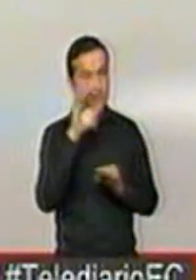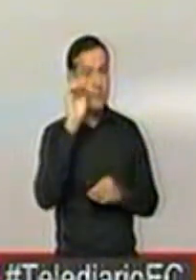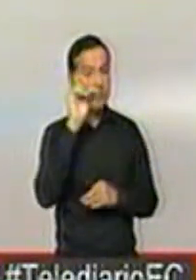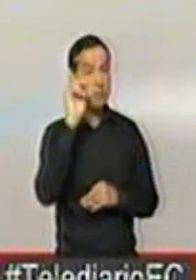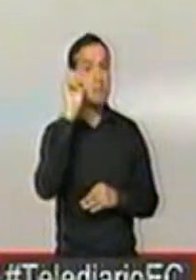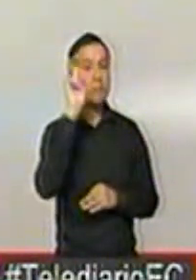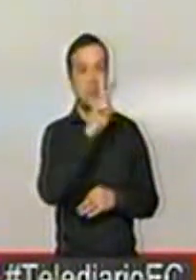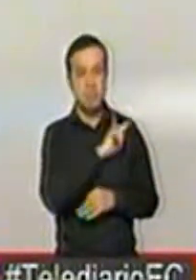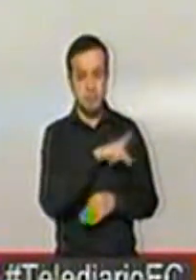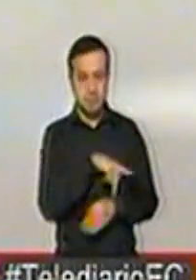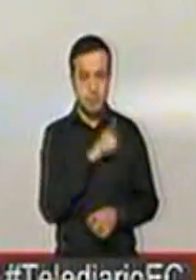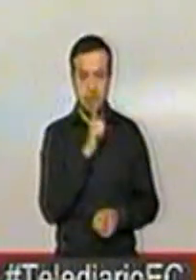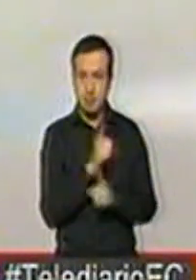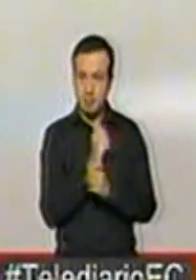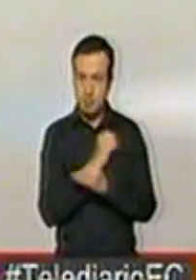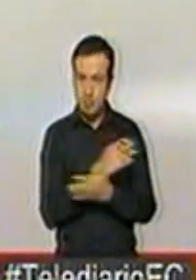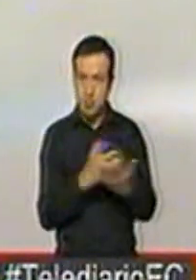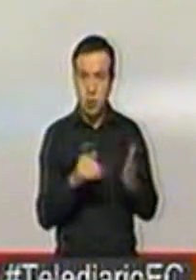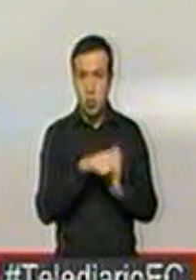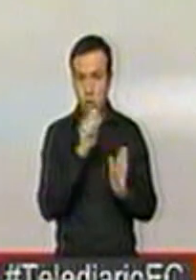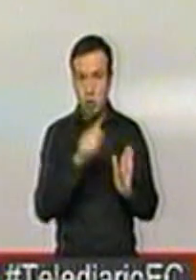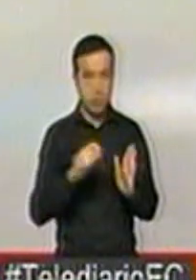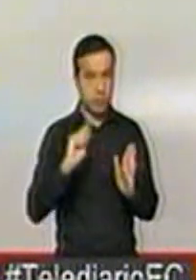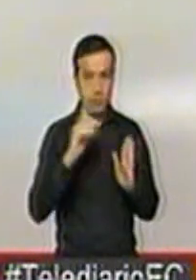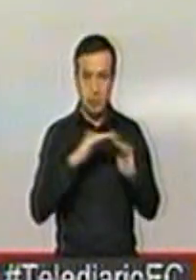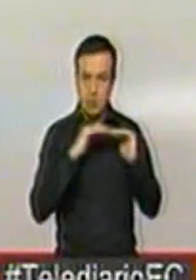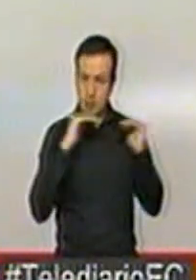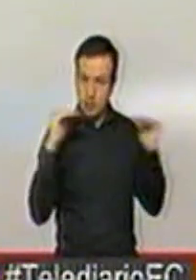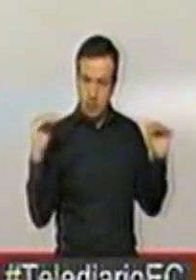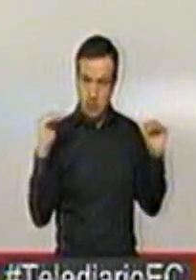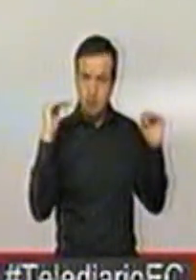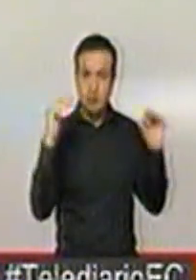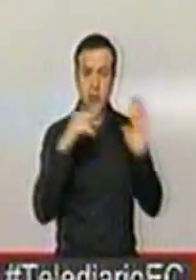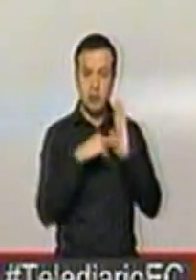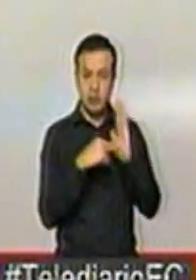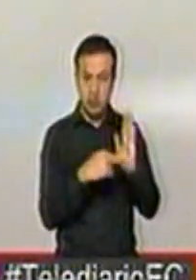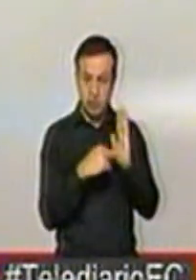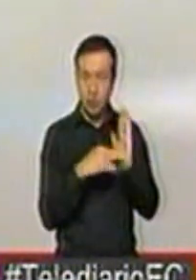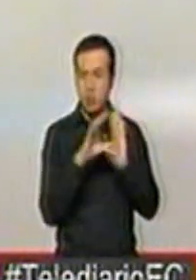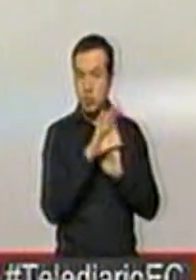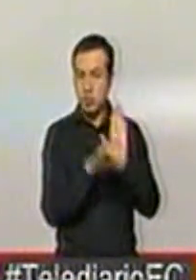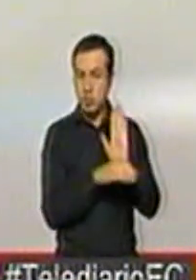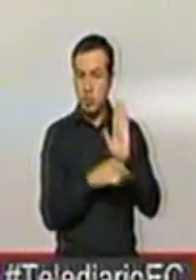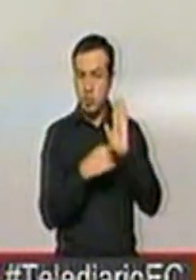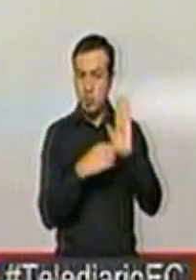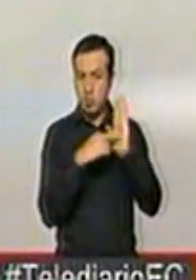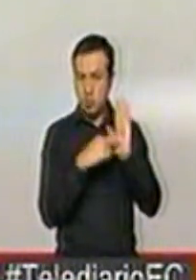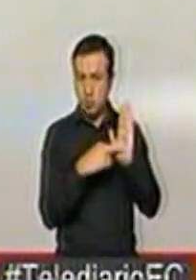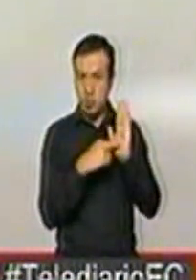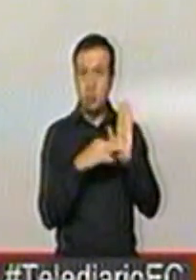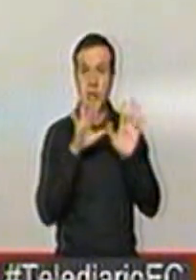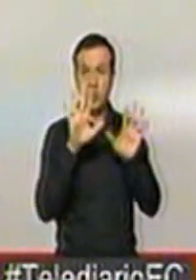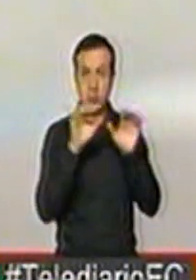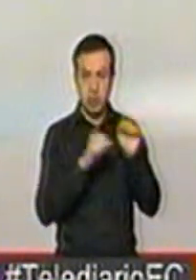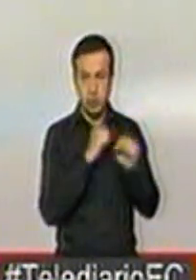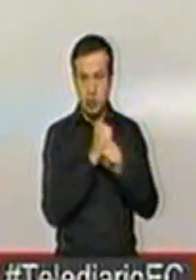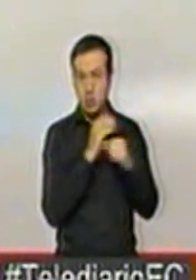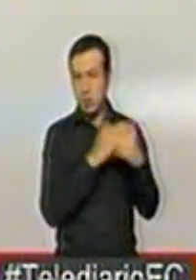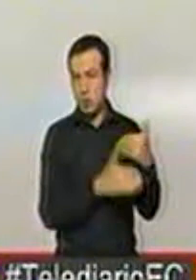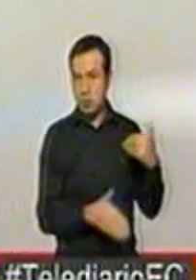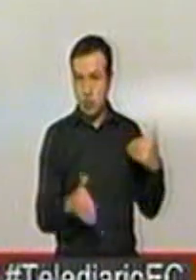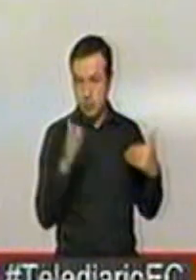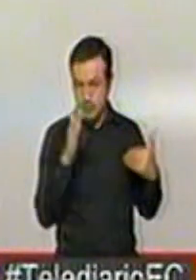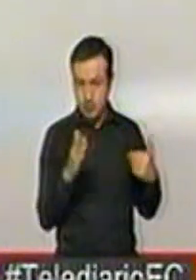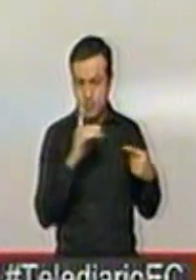personal es que deberían estar jueces de primer nivel los requisitos la constitución apruebe mínimo diez años no y